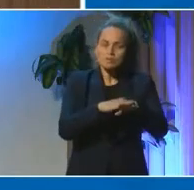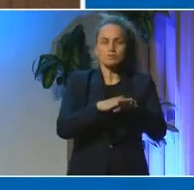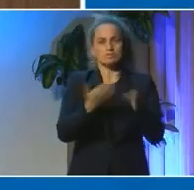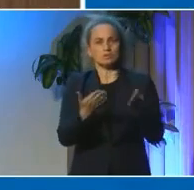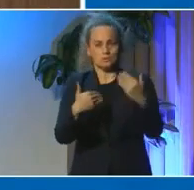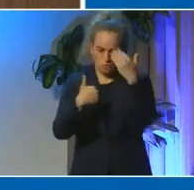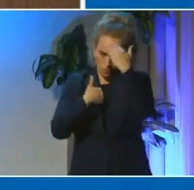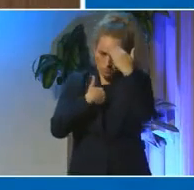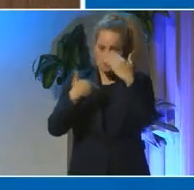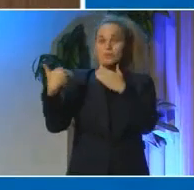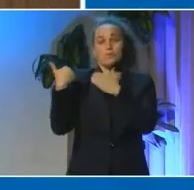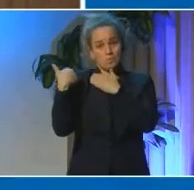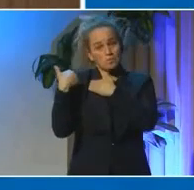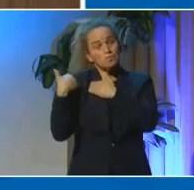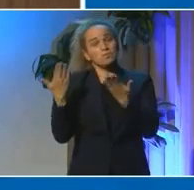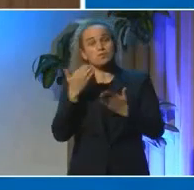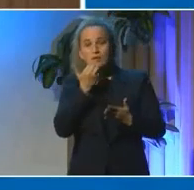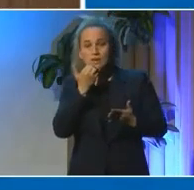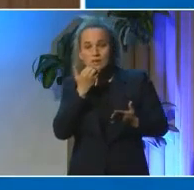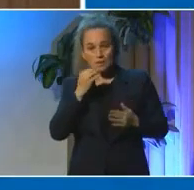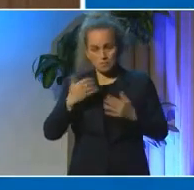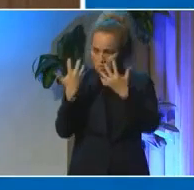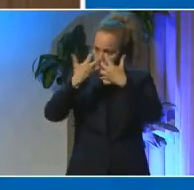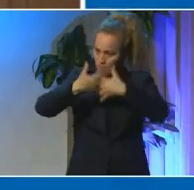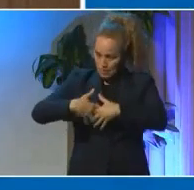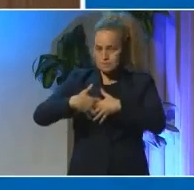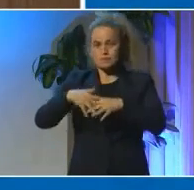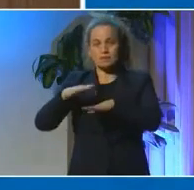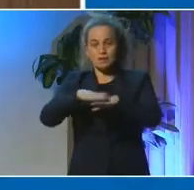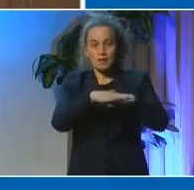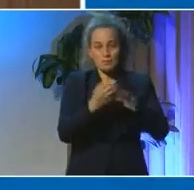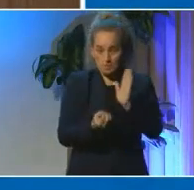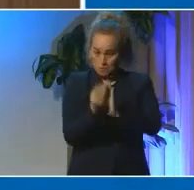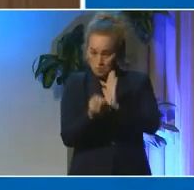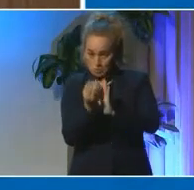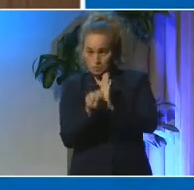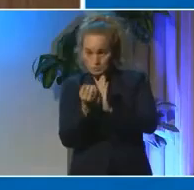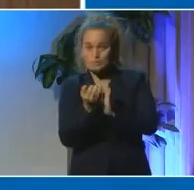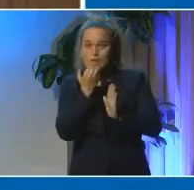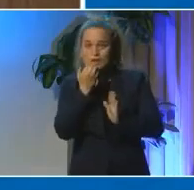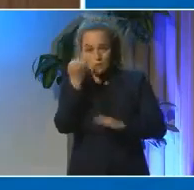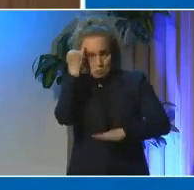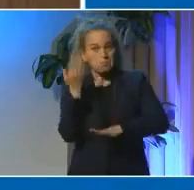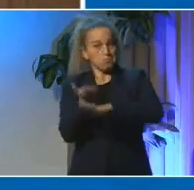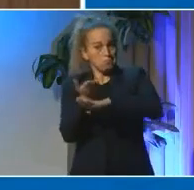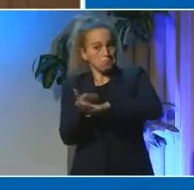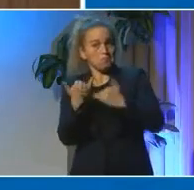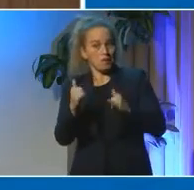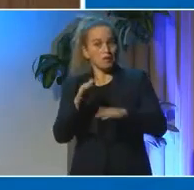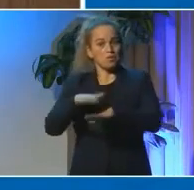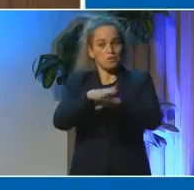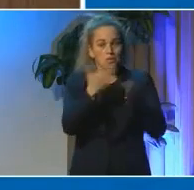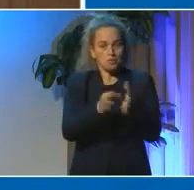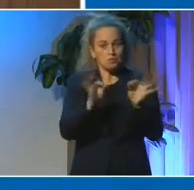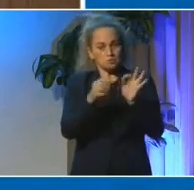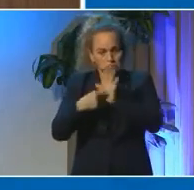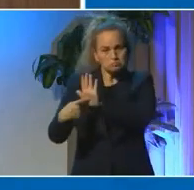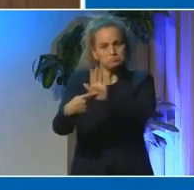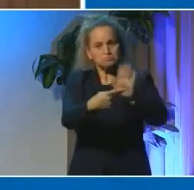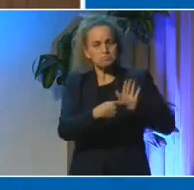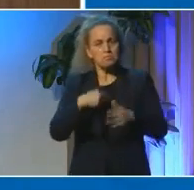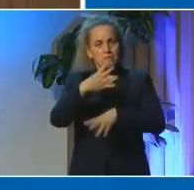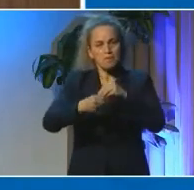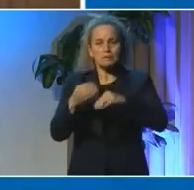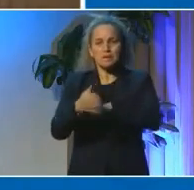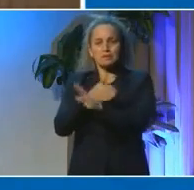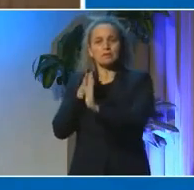suficientemente responsables nosotros como teleoperadores e incluso los productores ya Hay muchísimas iniciativas Pero la idea es visibilizar lasas y como